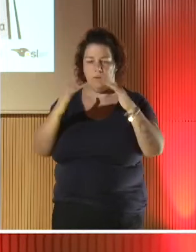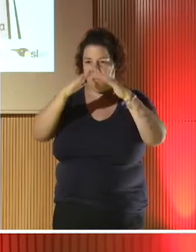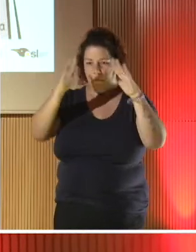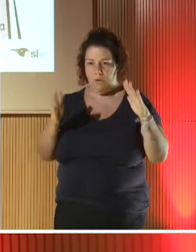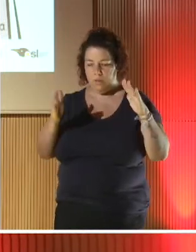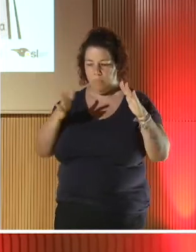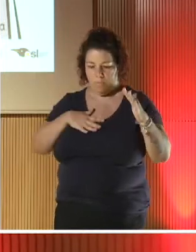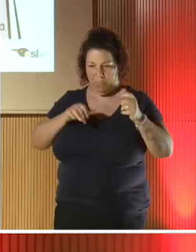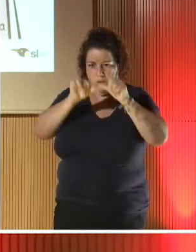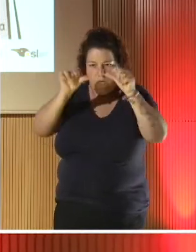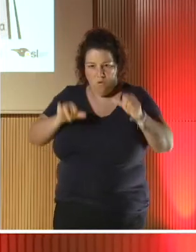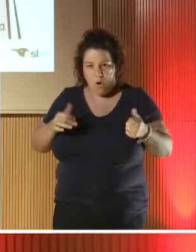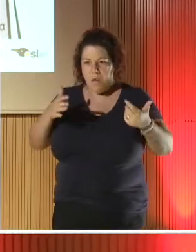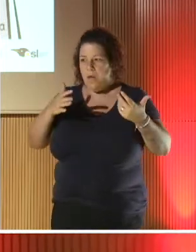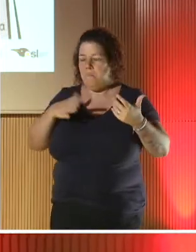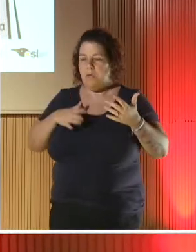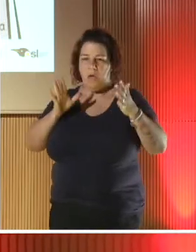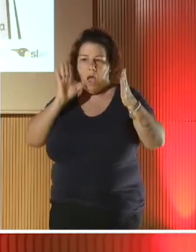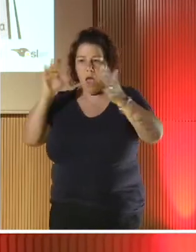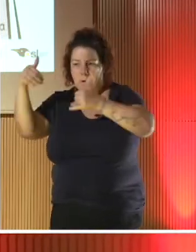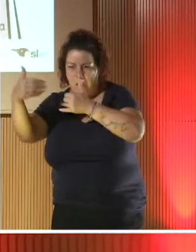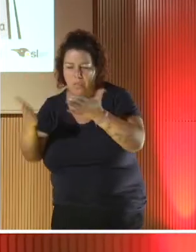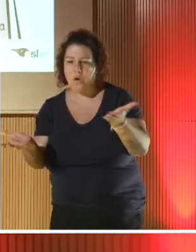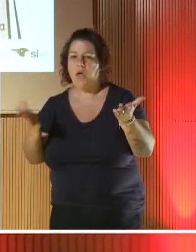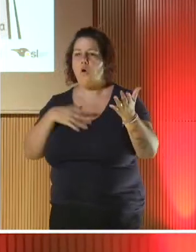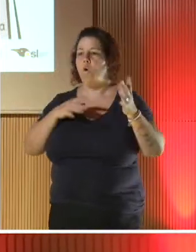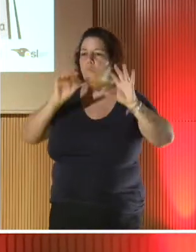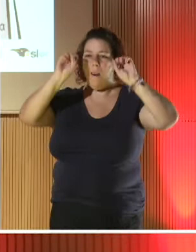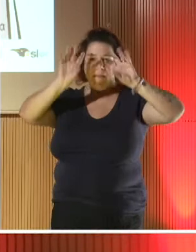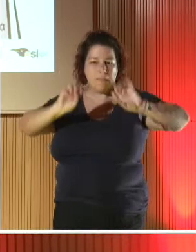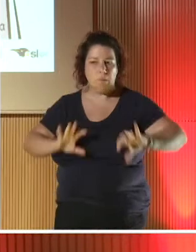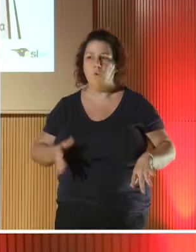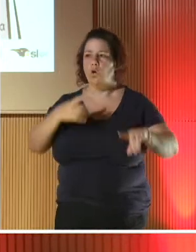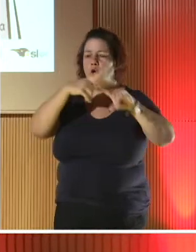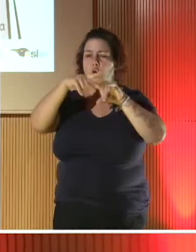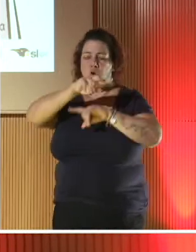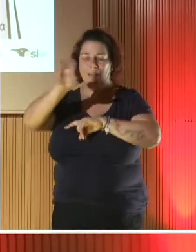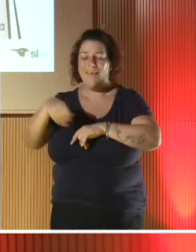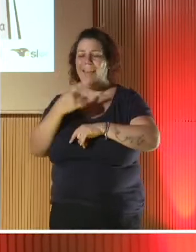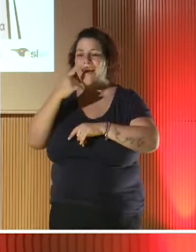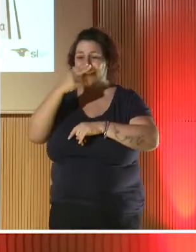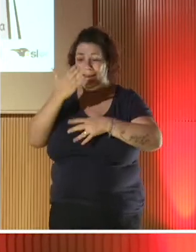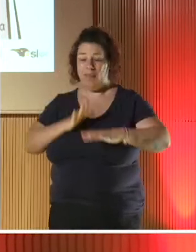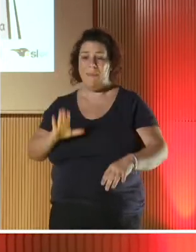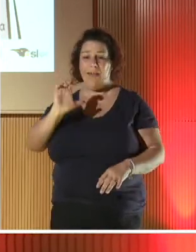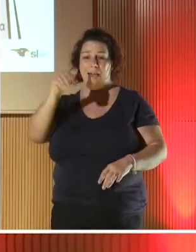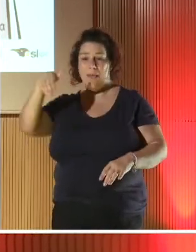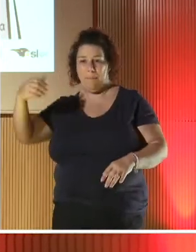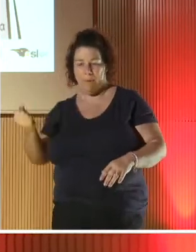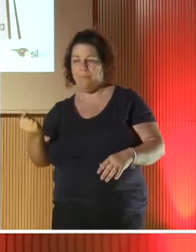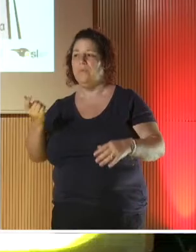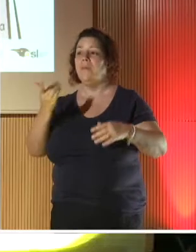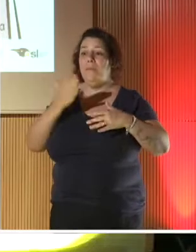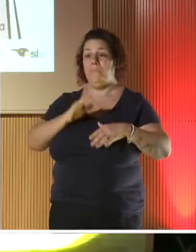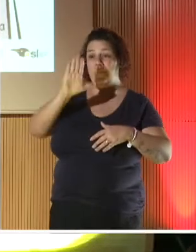a nuestro modo, con X habitaciones, con X estímulos y con cosas que son del interés de Emma. Porque yo puedo asegurar que Emma, y sobre